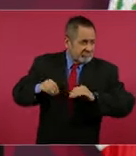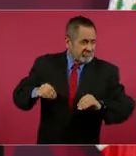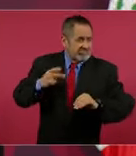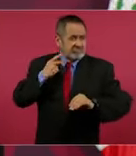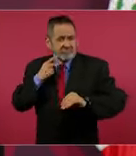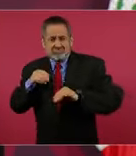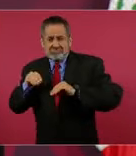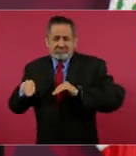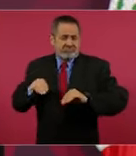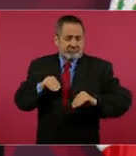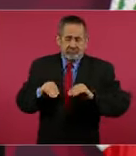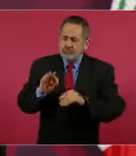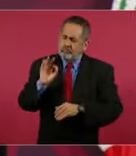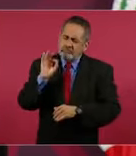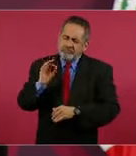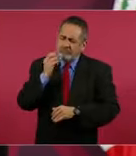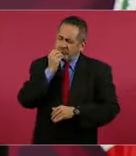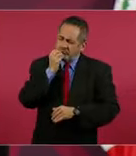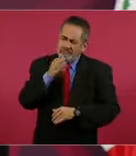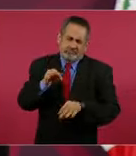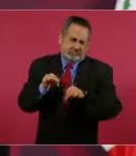en esta noble tarea.